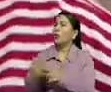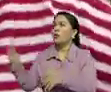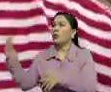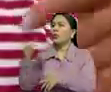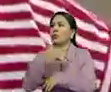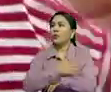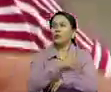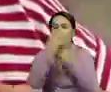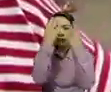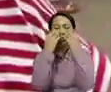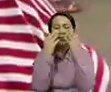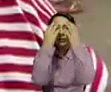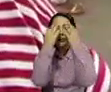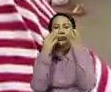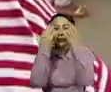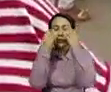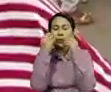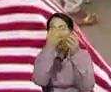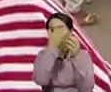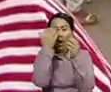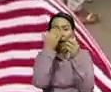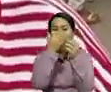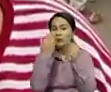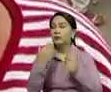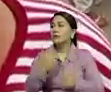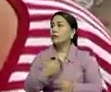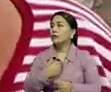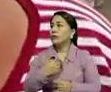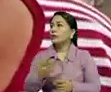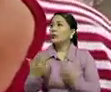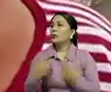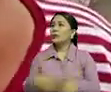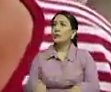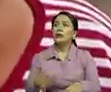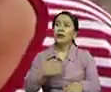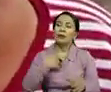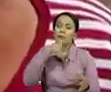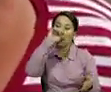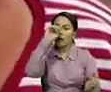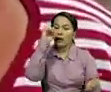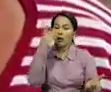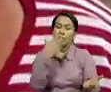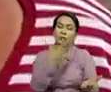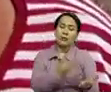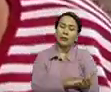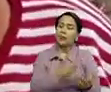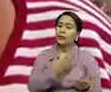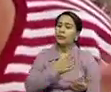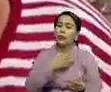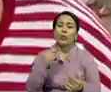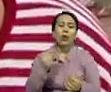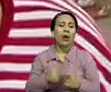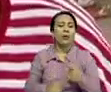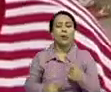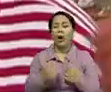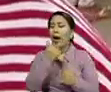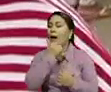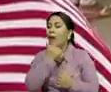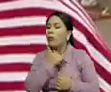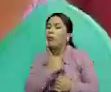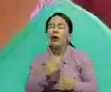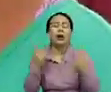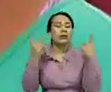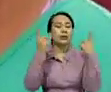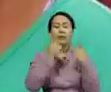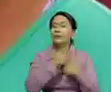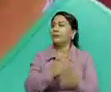ese gas lacrimógeno. Y yo ya me estaba desmayé, le digo, porque yo no aguantaba todo eso que me tiraron.